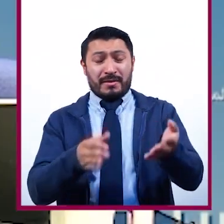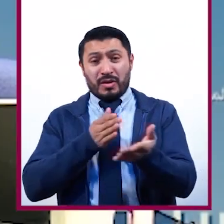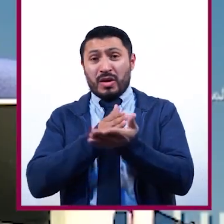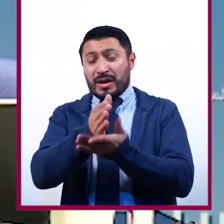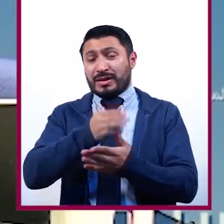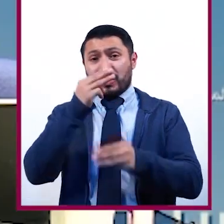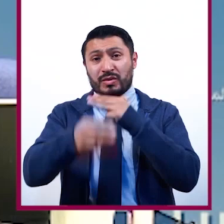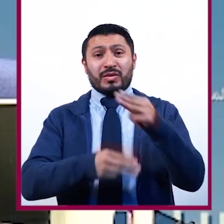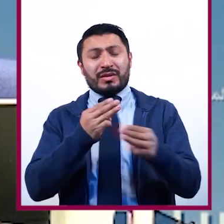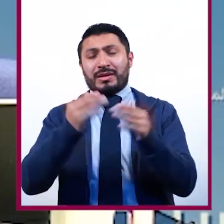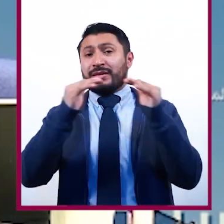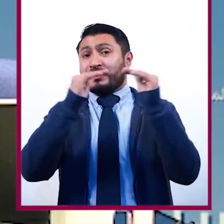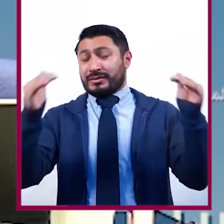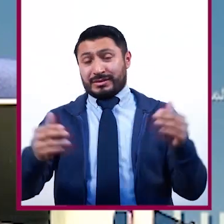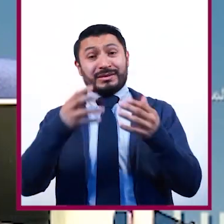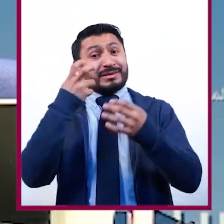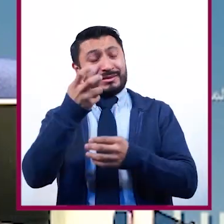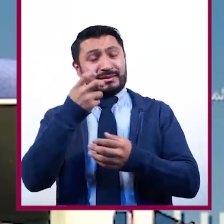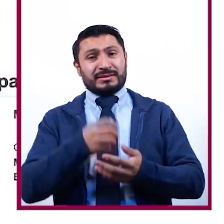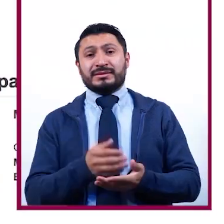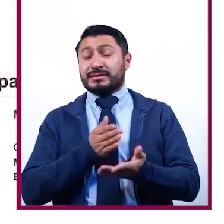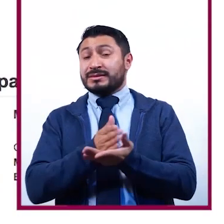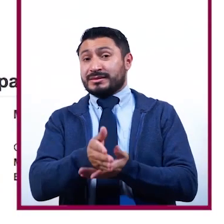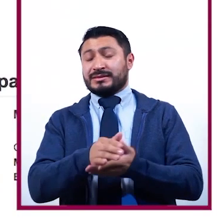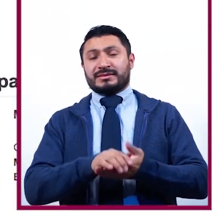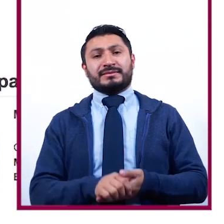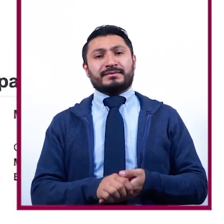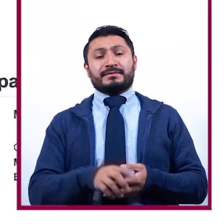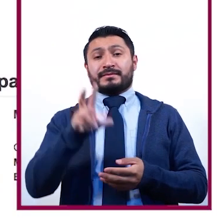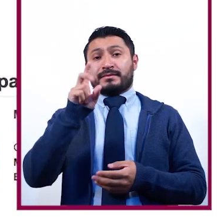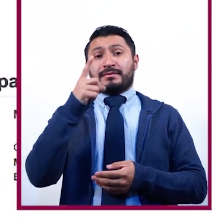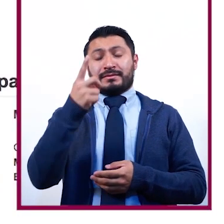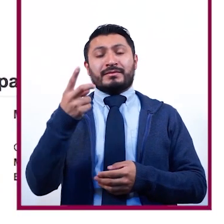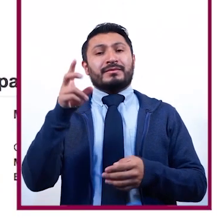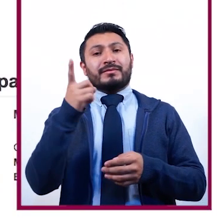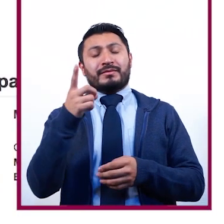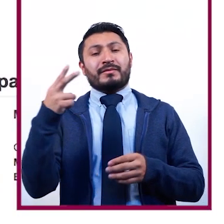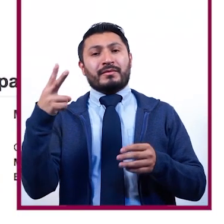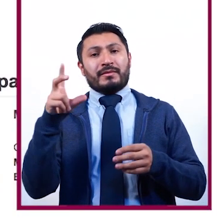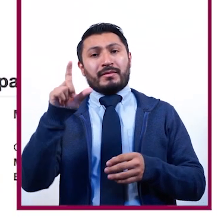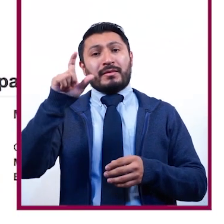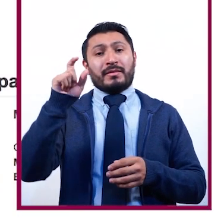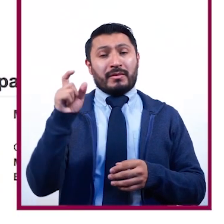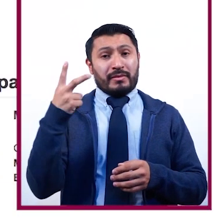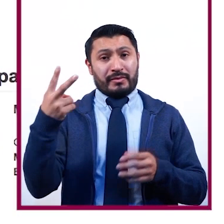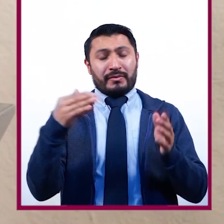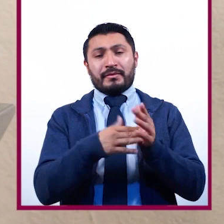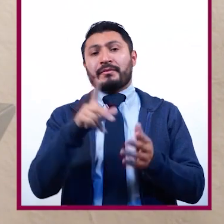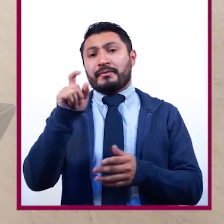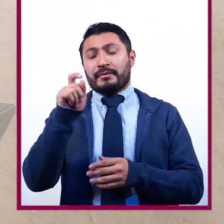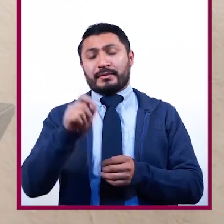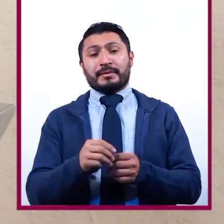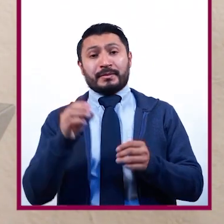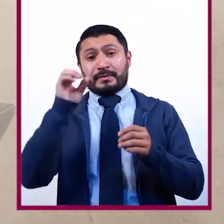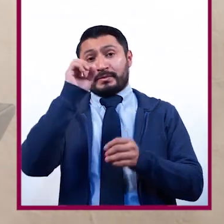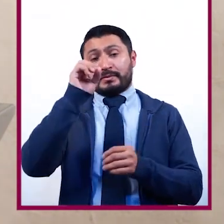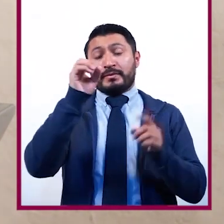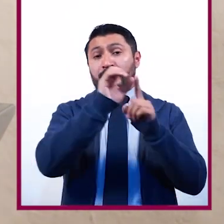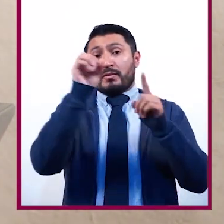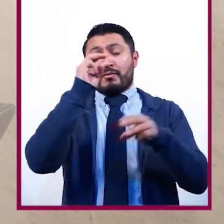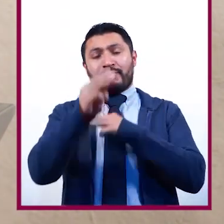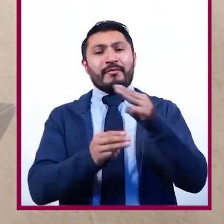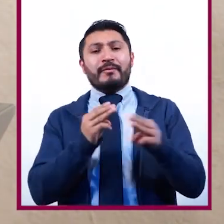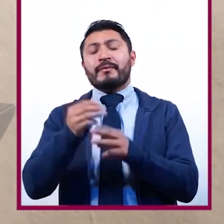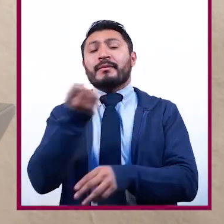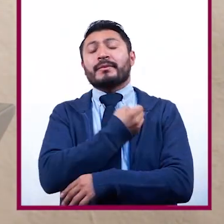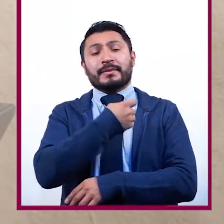un acceso mundial equitativo. 31 de diciembre de 2020. La Organización